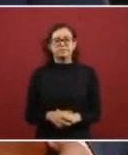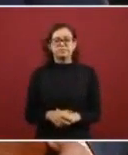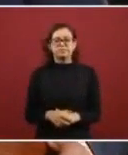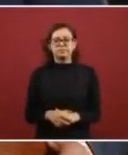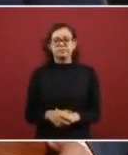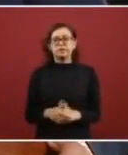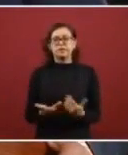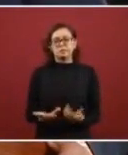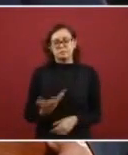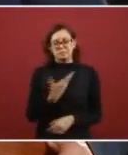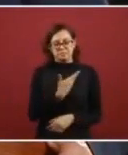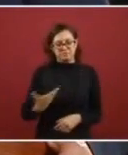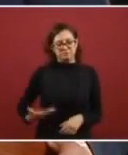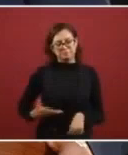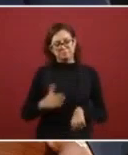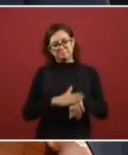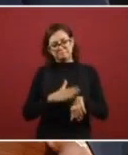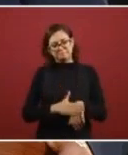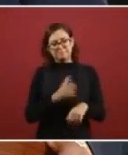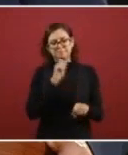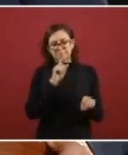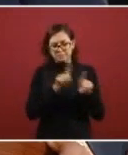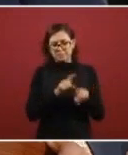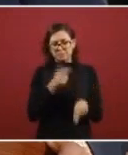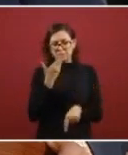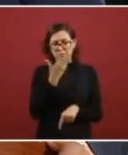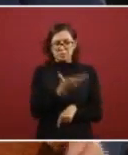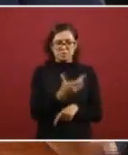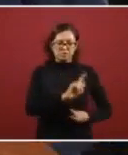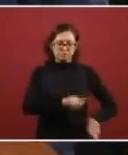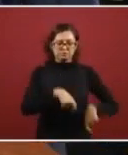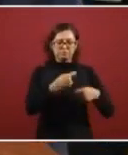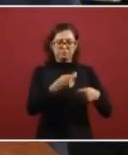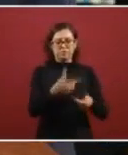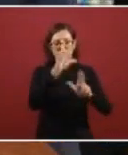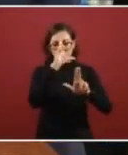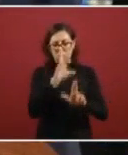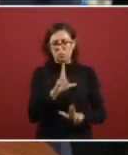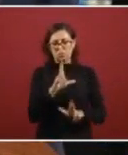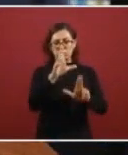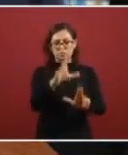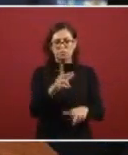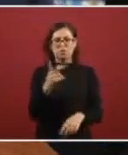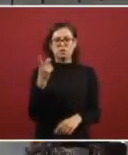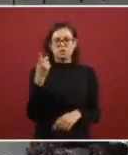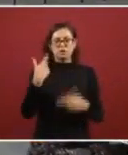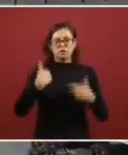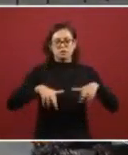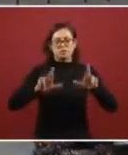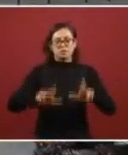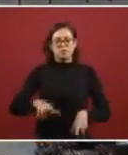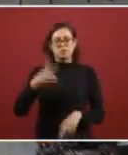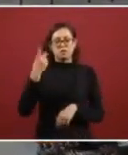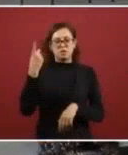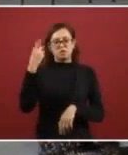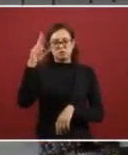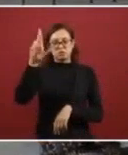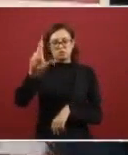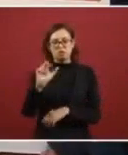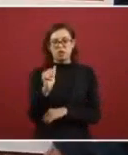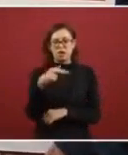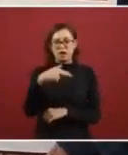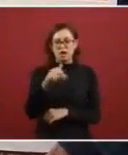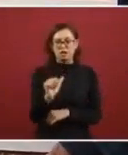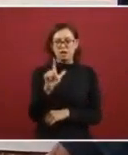Pedimos al señor presidente haga entrega de esta mención honorífica a la doctora Ana Lilian Martín del